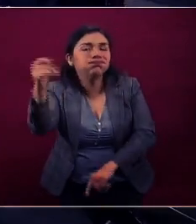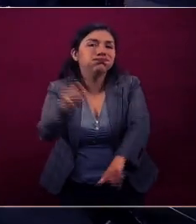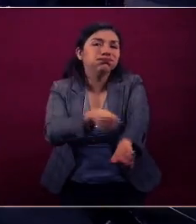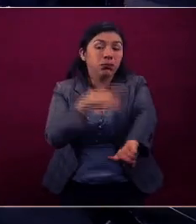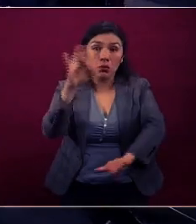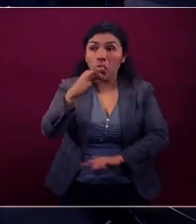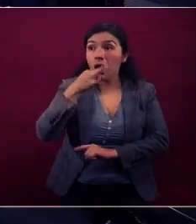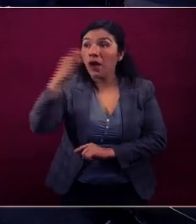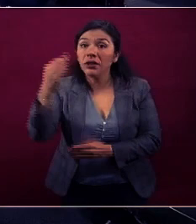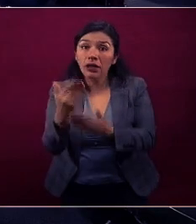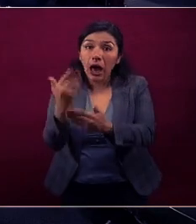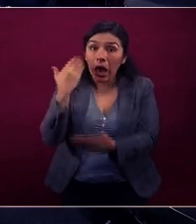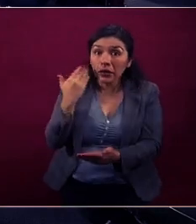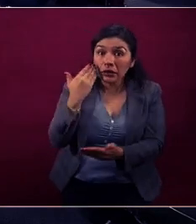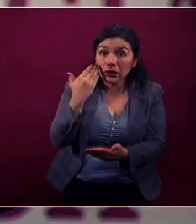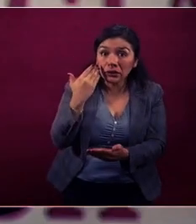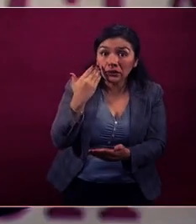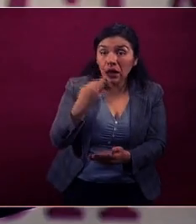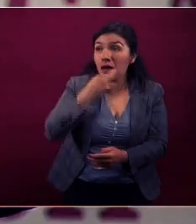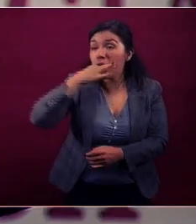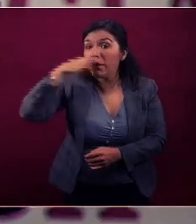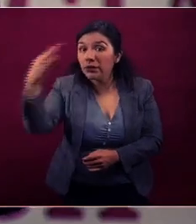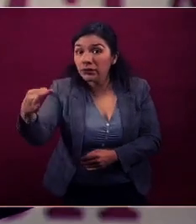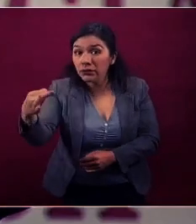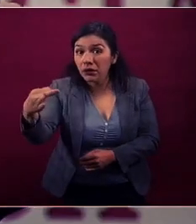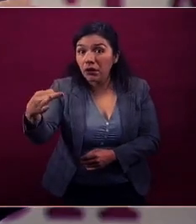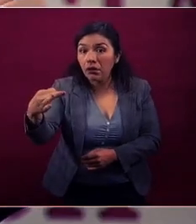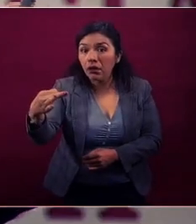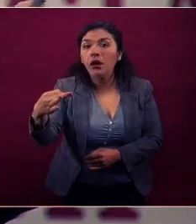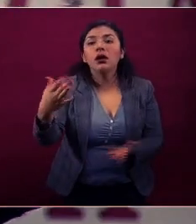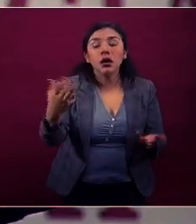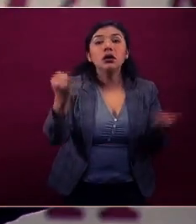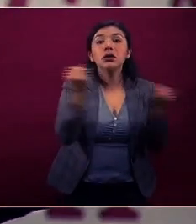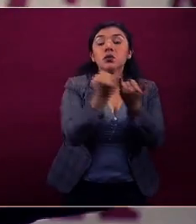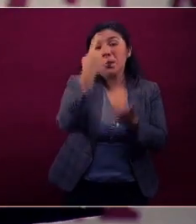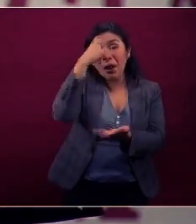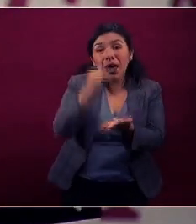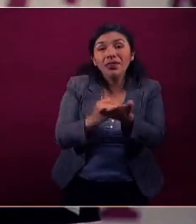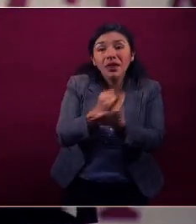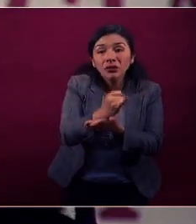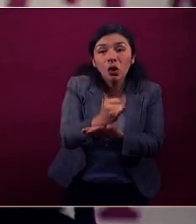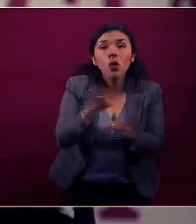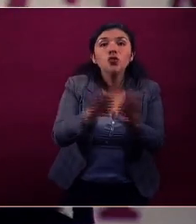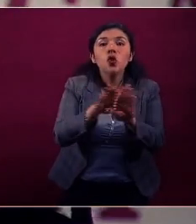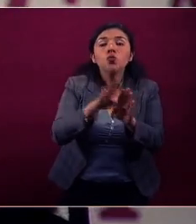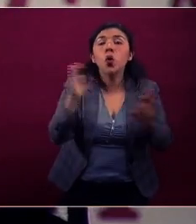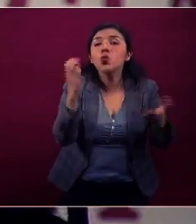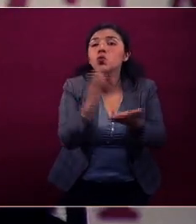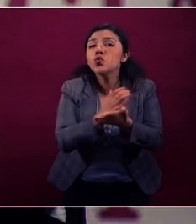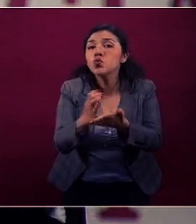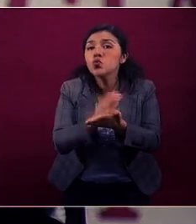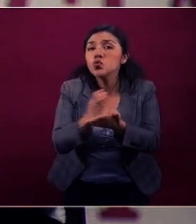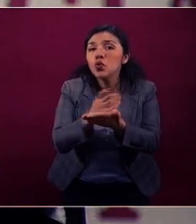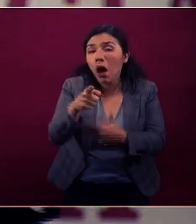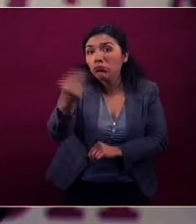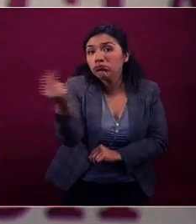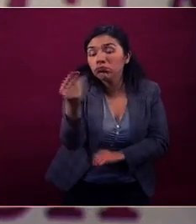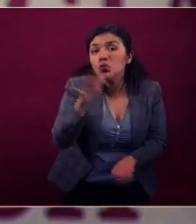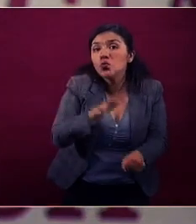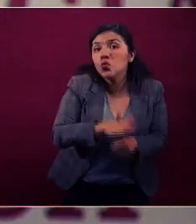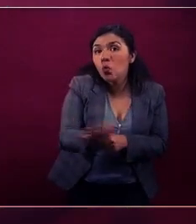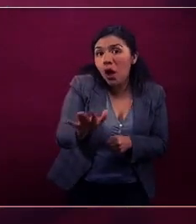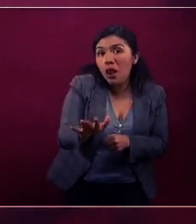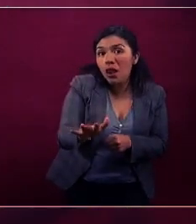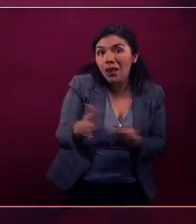avisas en el traslado o antes, incluso para tomar decisiones respecto al tratamiento que necesites.